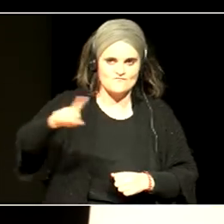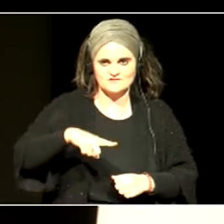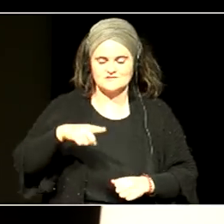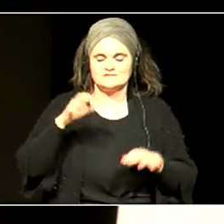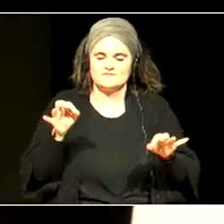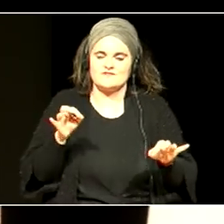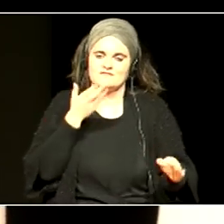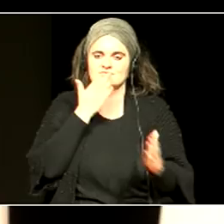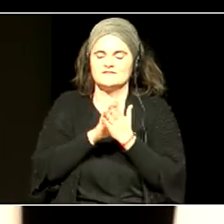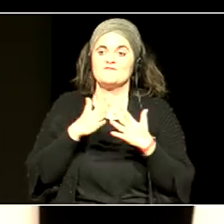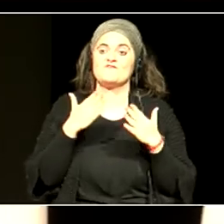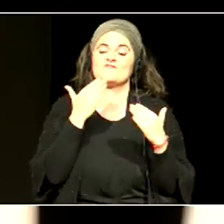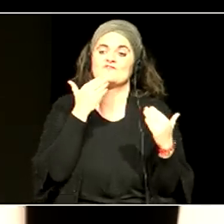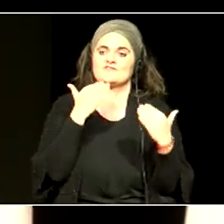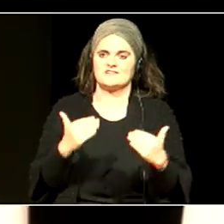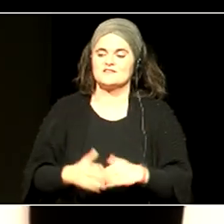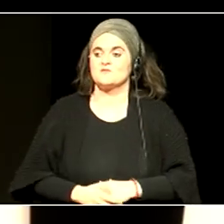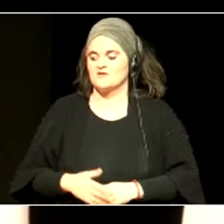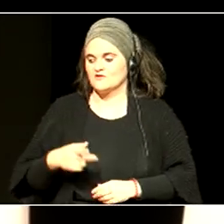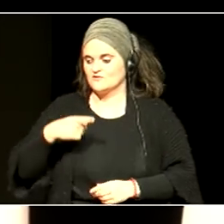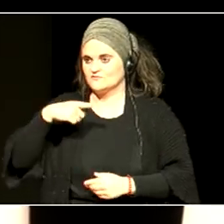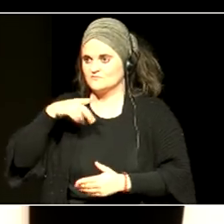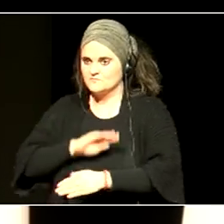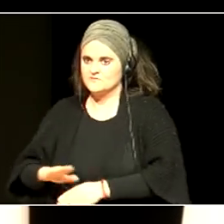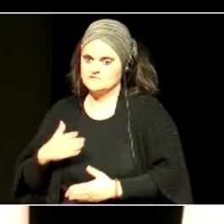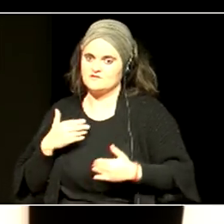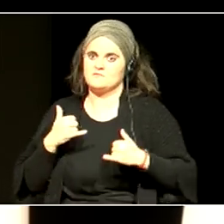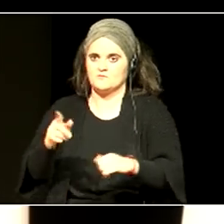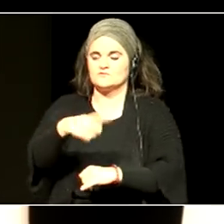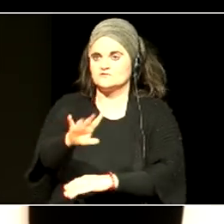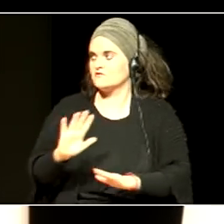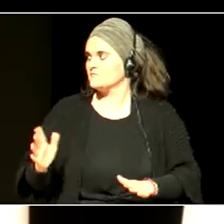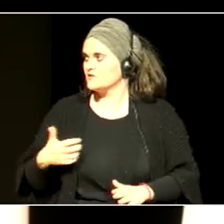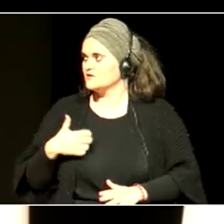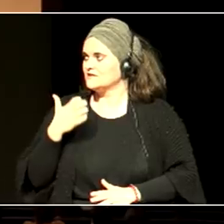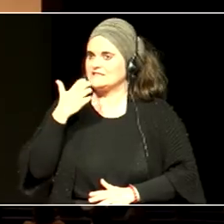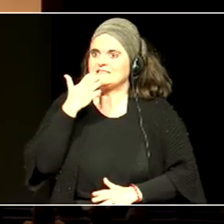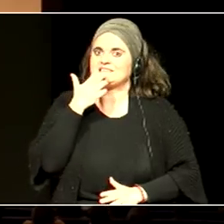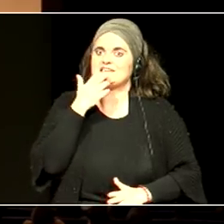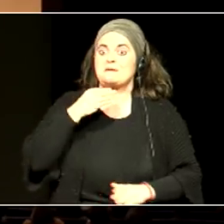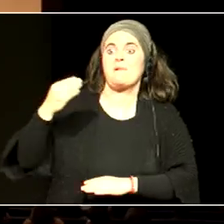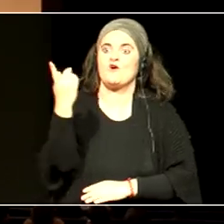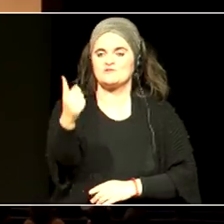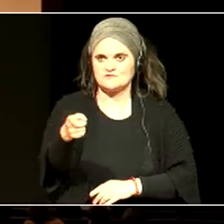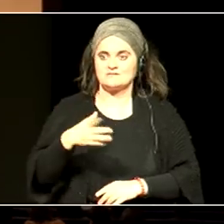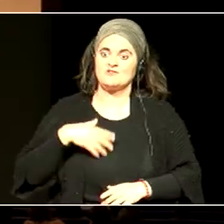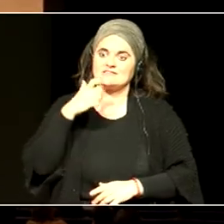milles dejamos en vuestras manos porque sabemos que son las mejores manos pero también que si tampoco fueran igual tampoco nos importaba